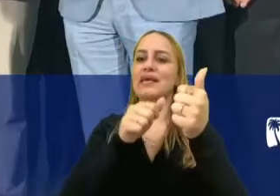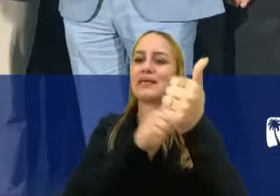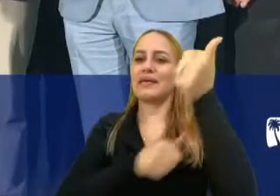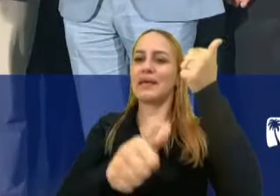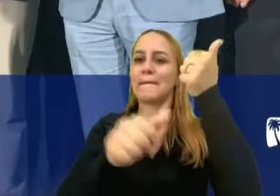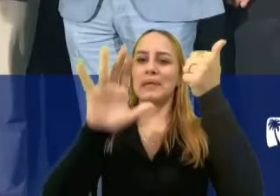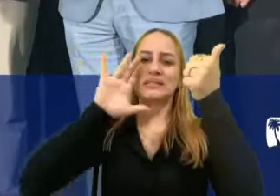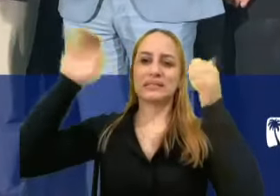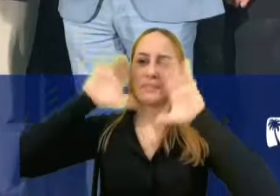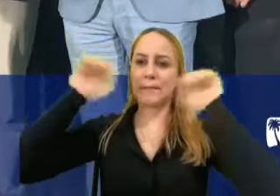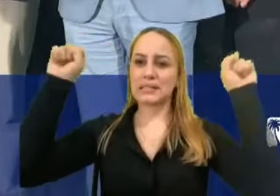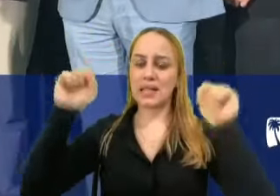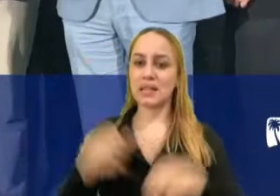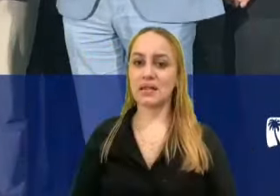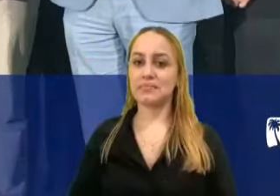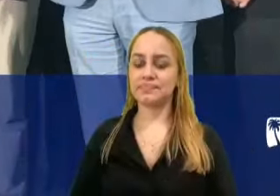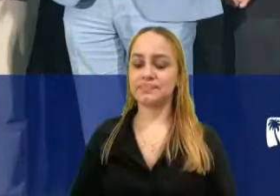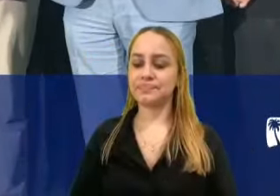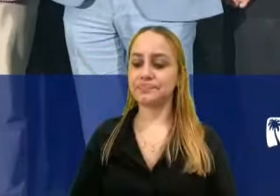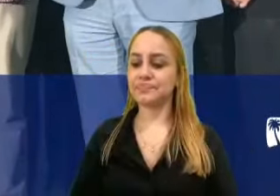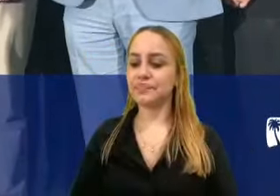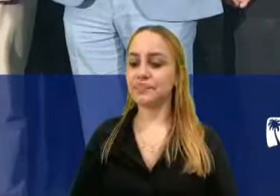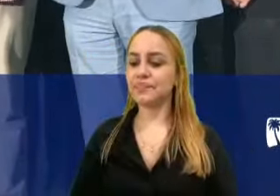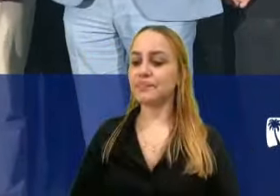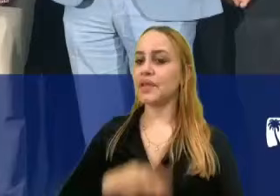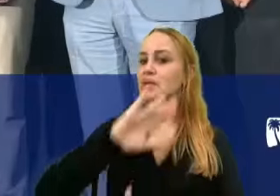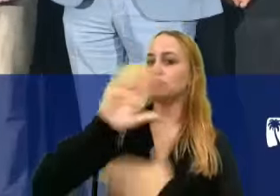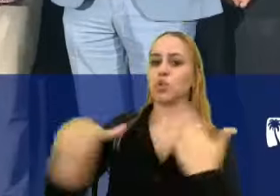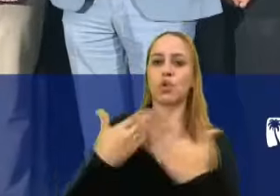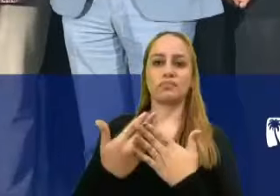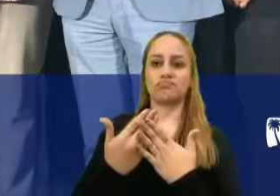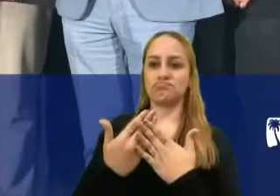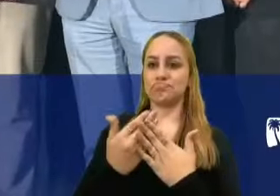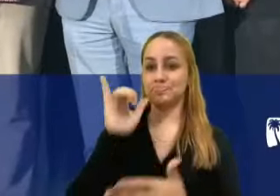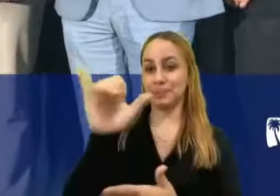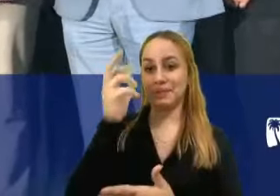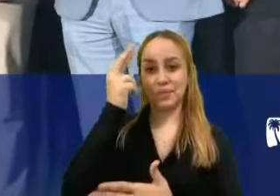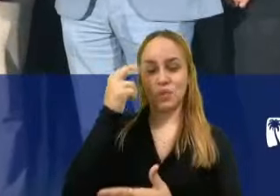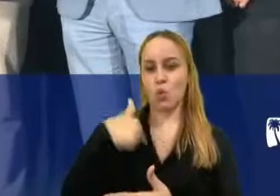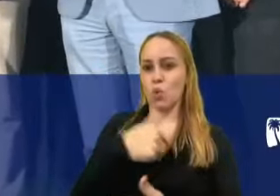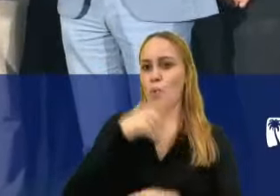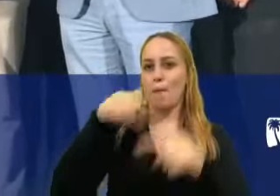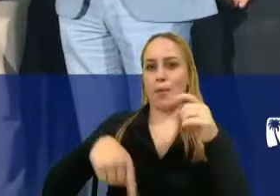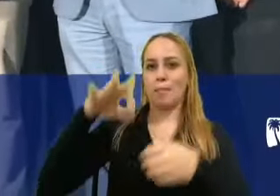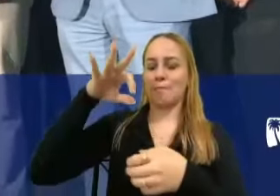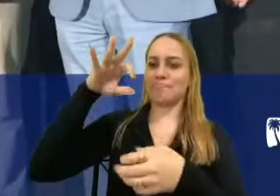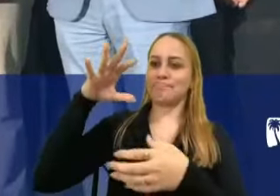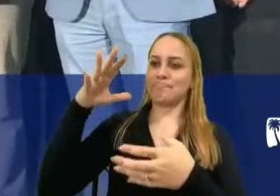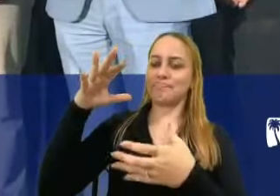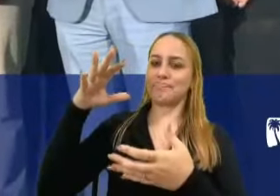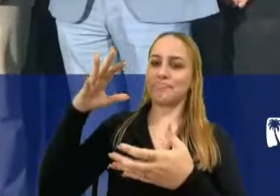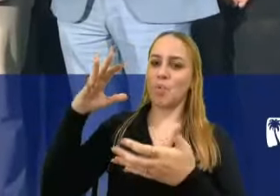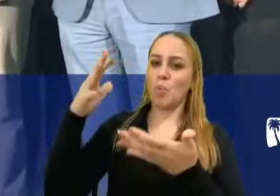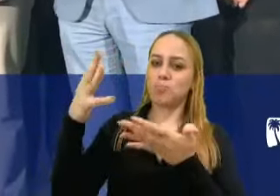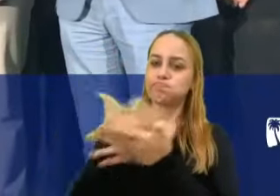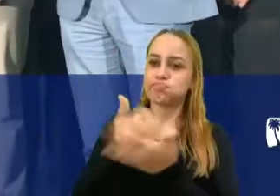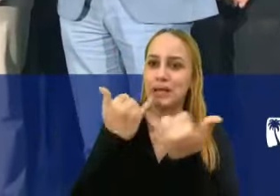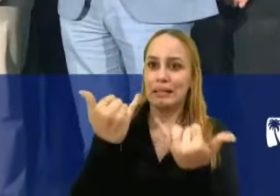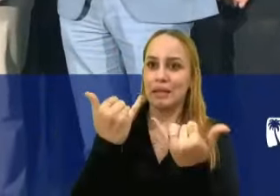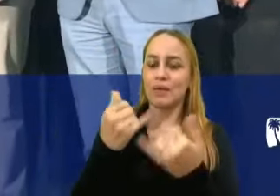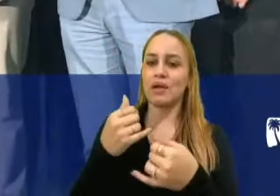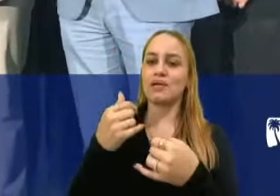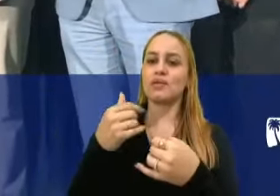40% 50% del voto de Moca eh Y ahí pues tenemos el distrito eh de de Mayagüez Aguadilla eh